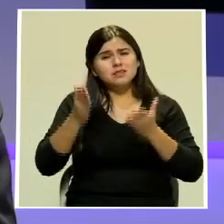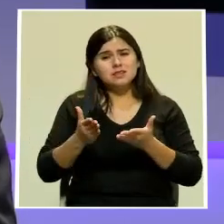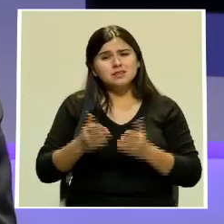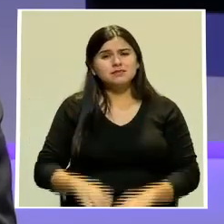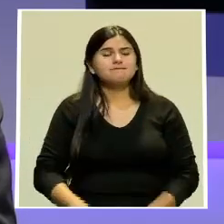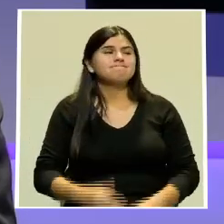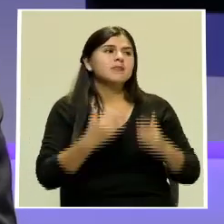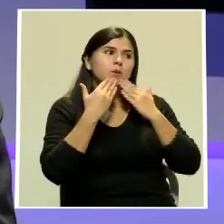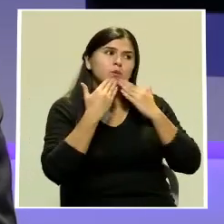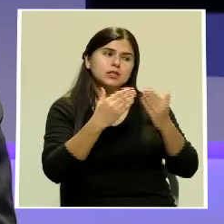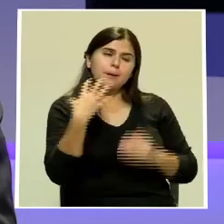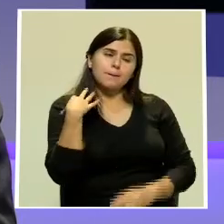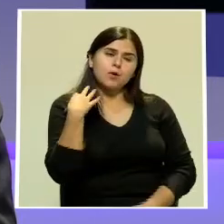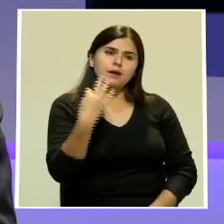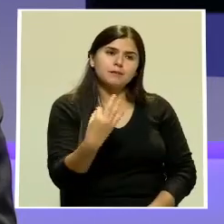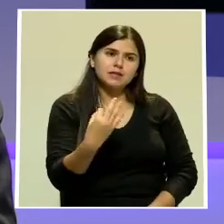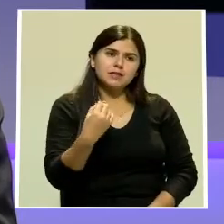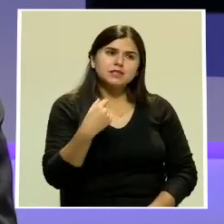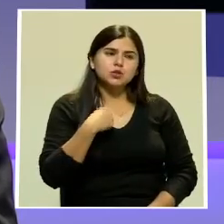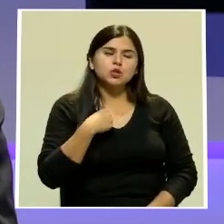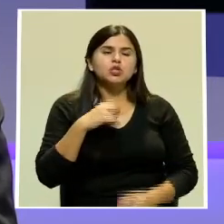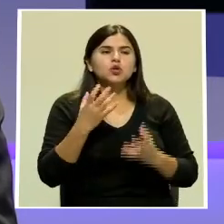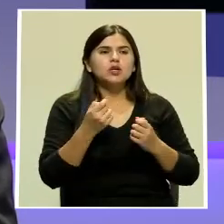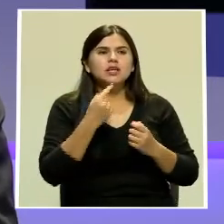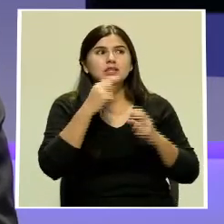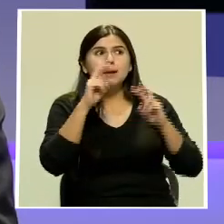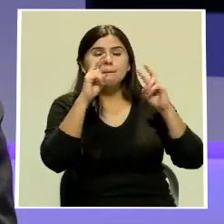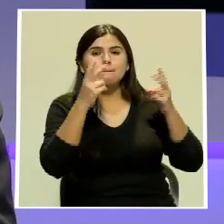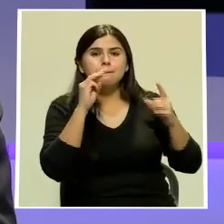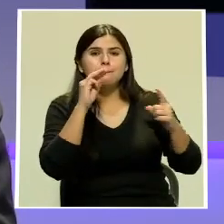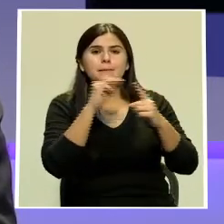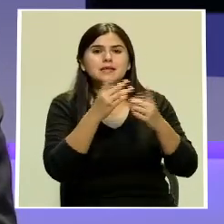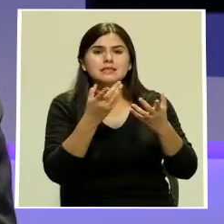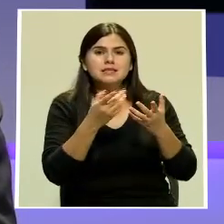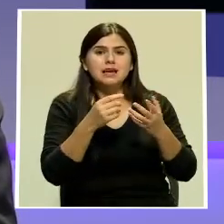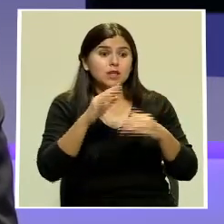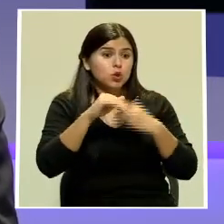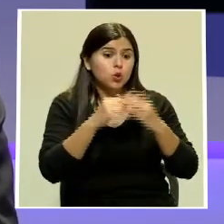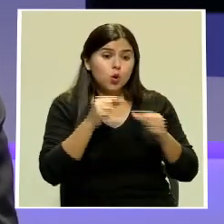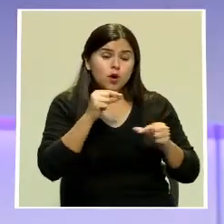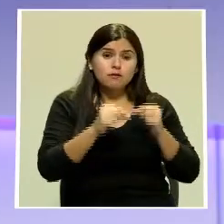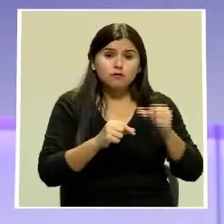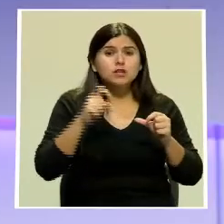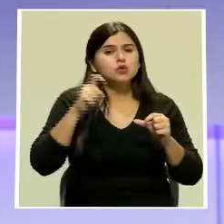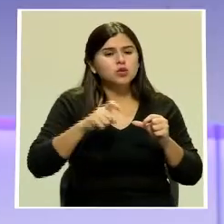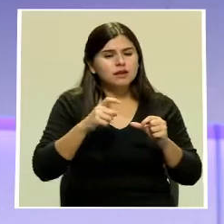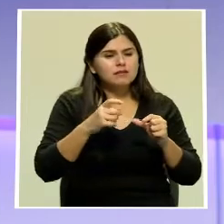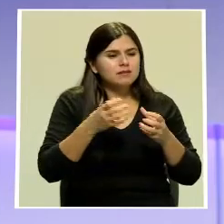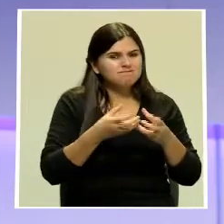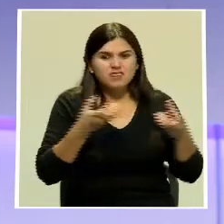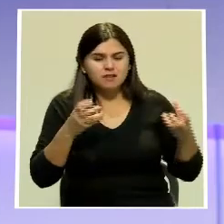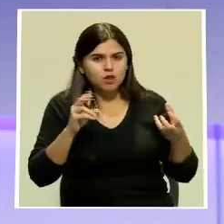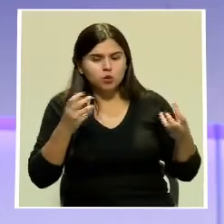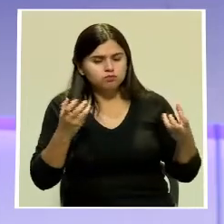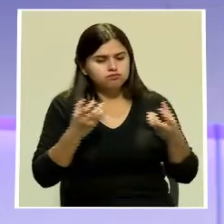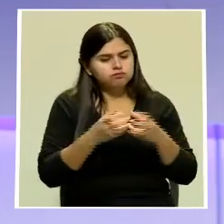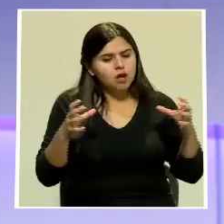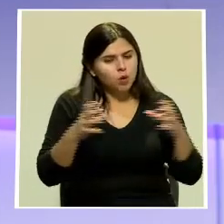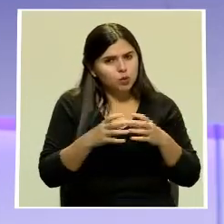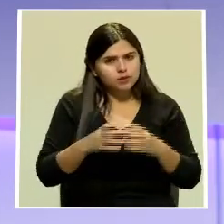a ese mensaje en donde todo esfuerzo no debe ser para dividir, sino más bien para unir a este país. Muchas gracias. Gracias, don Gustavo. Y gracias